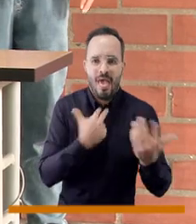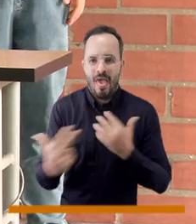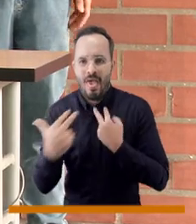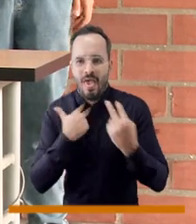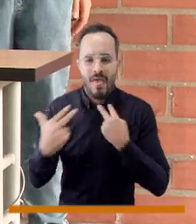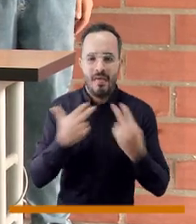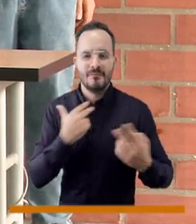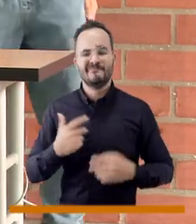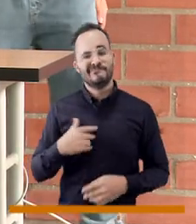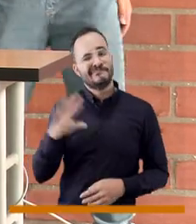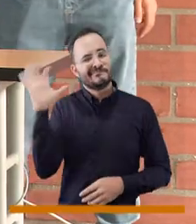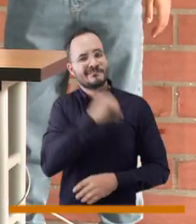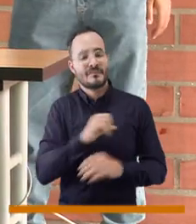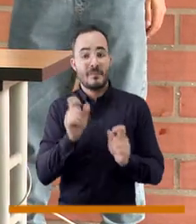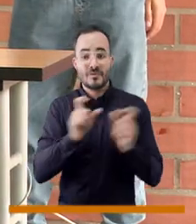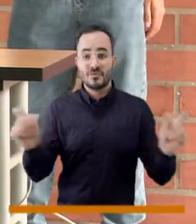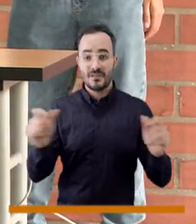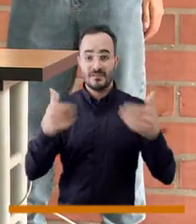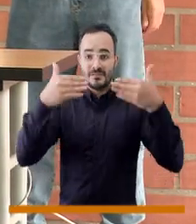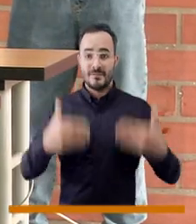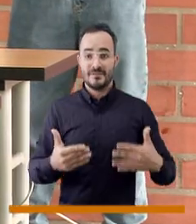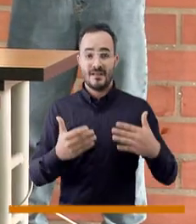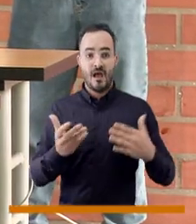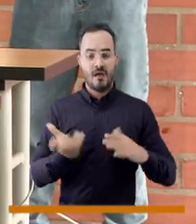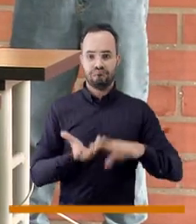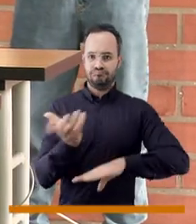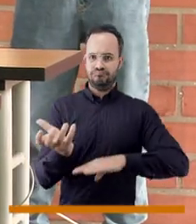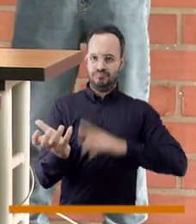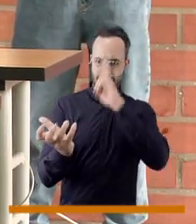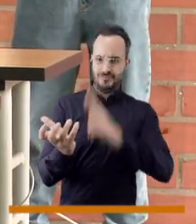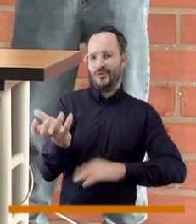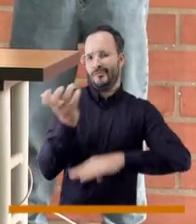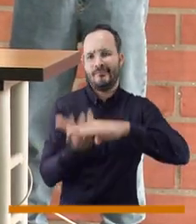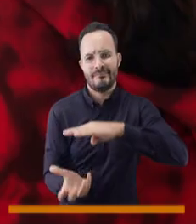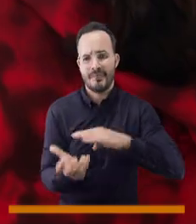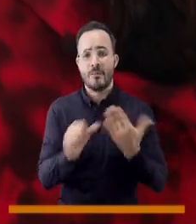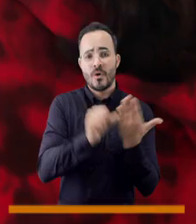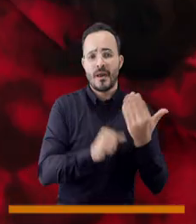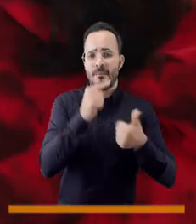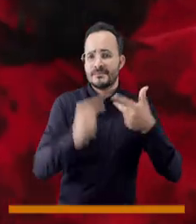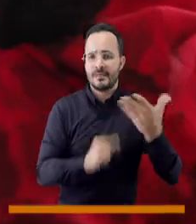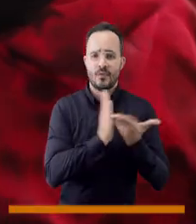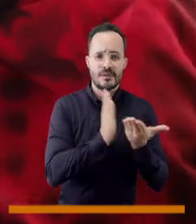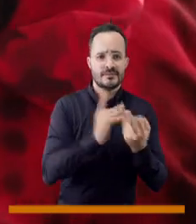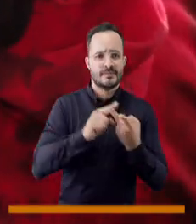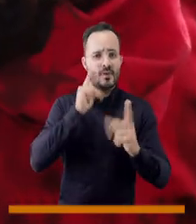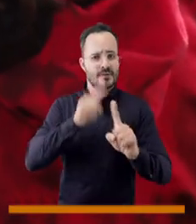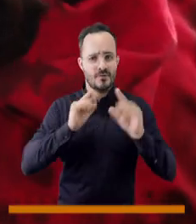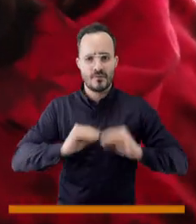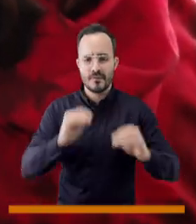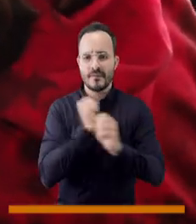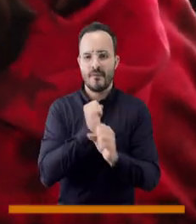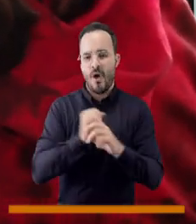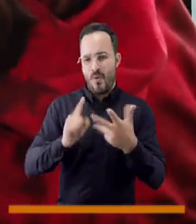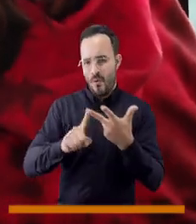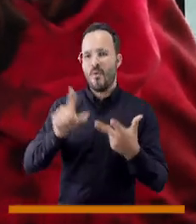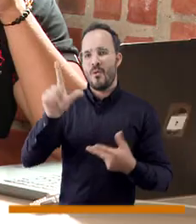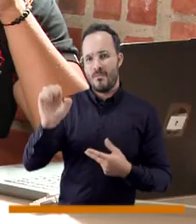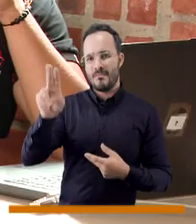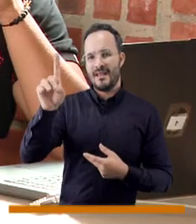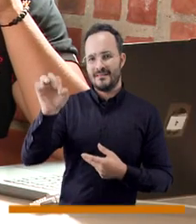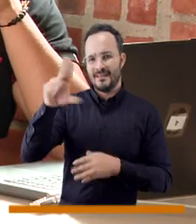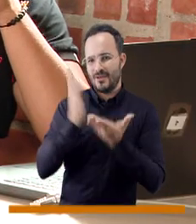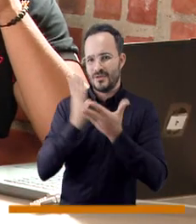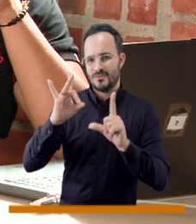por esto que la población con discapacidad sigue siendo invisibilizada en estos programas, en el programa de educación, educación para el trabajo, en los